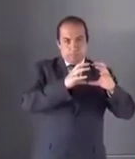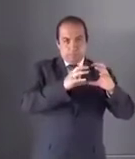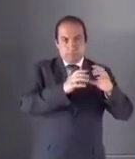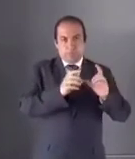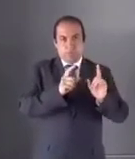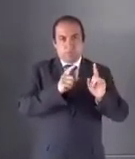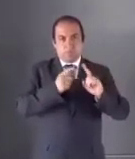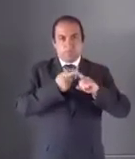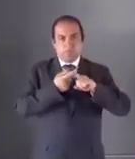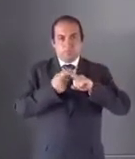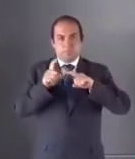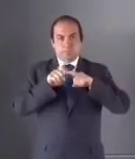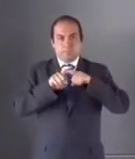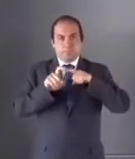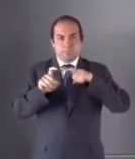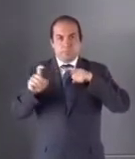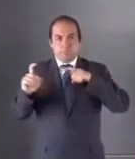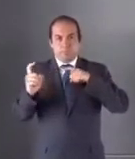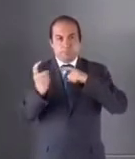intercomunicador.